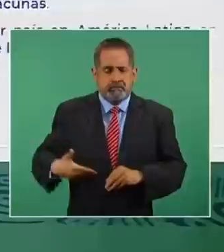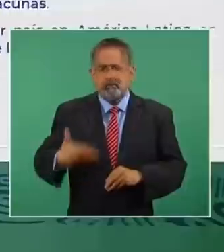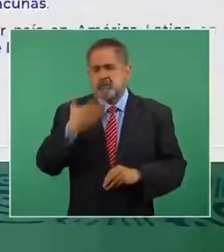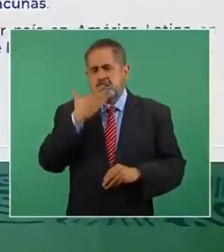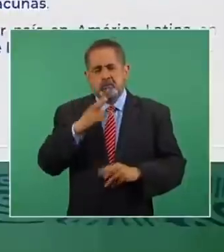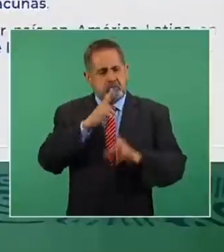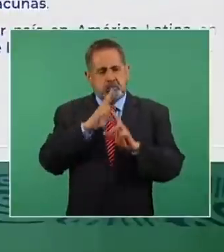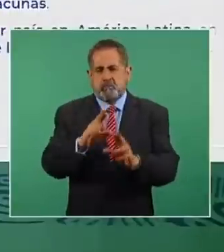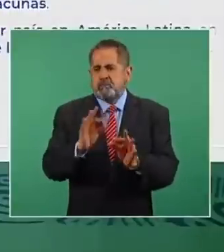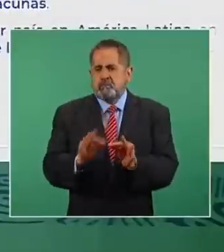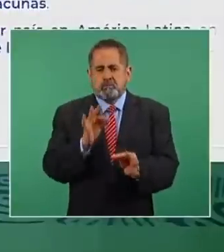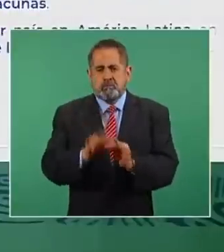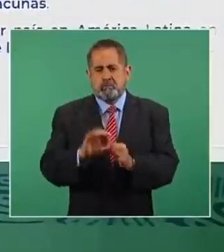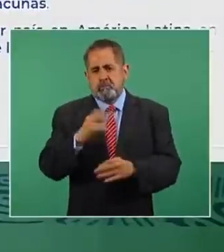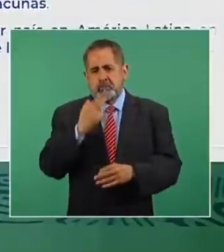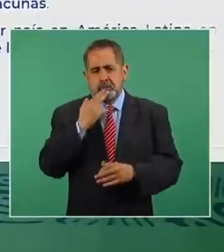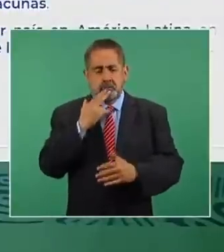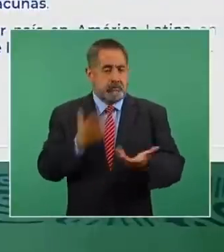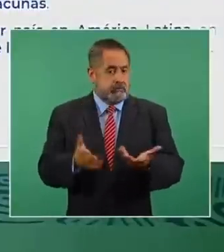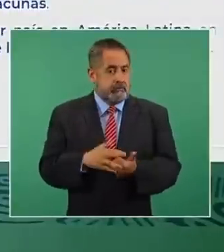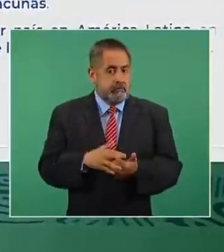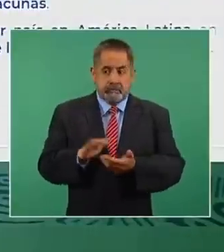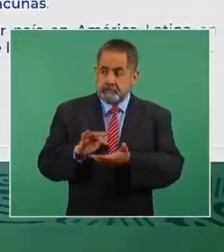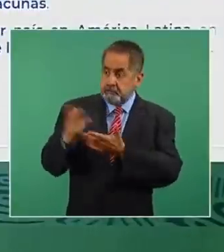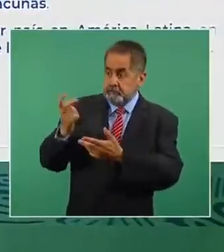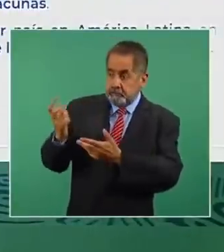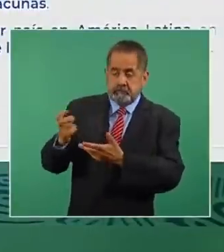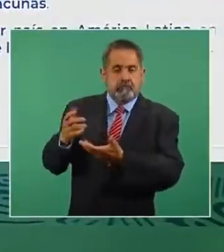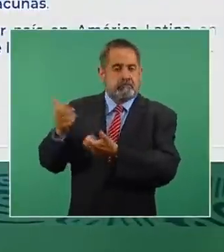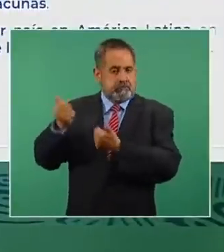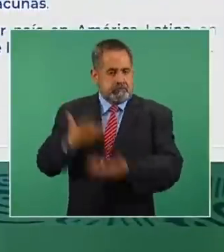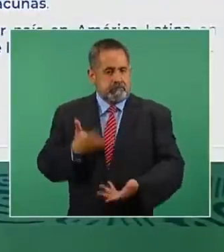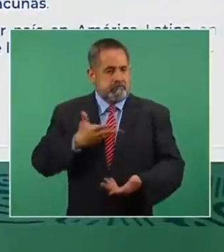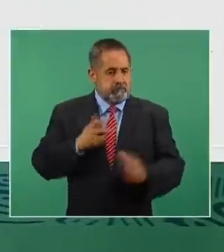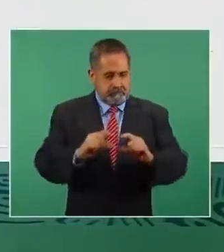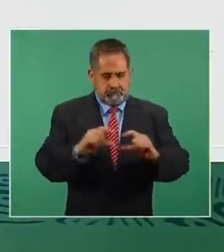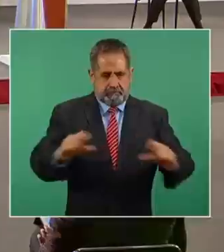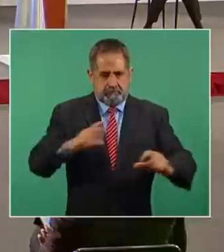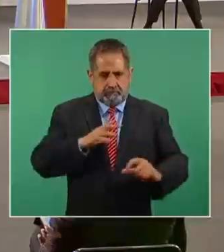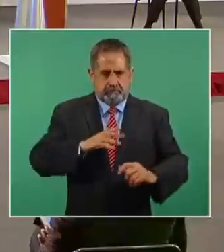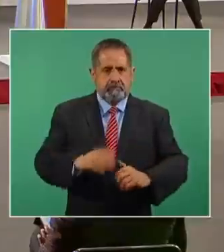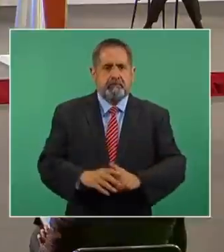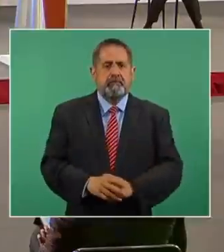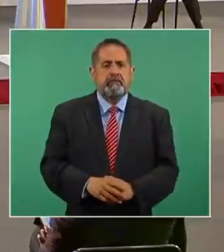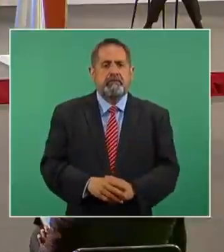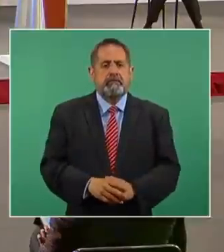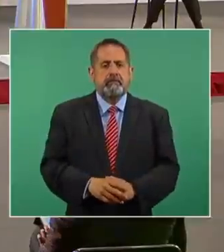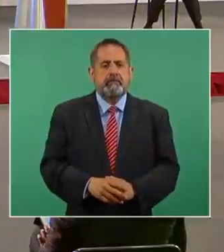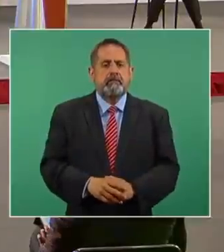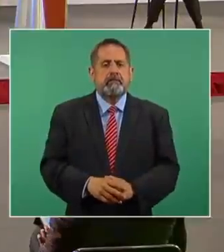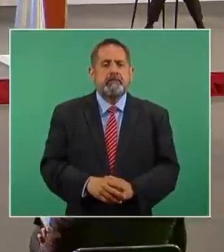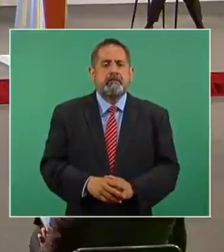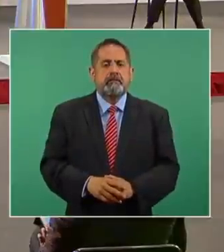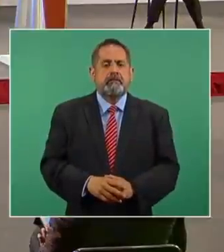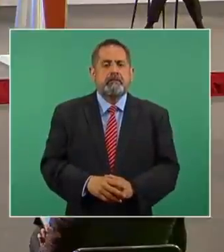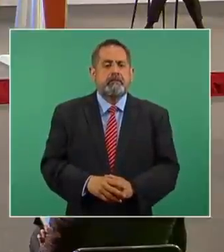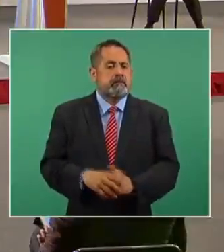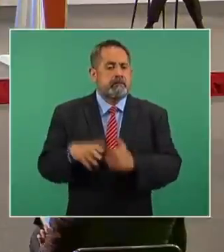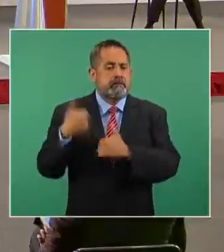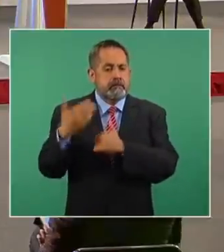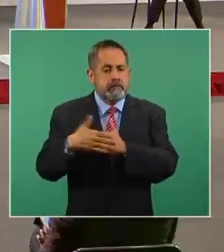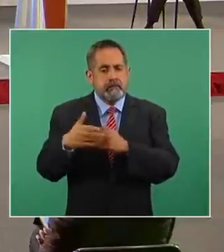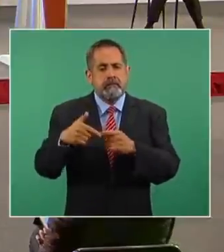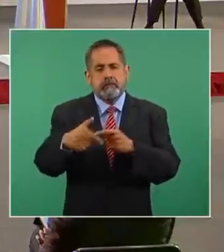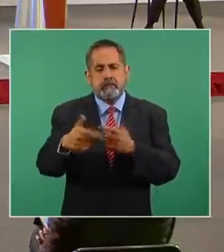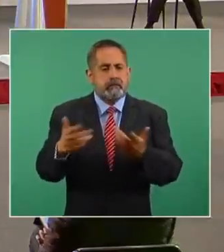resultados. Si no, no tendríamos estas vacunas. La siguiente, por favor. Bueno, ¿qué sigue?